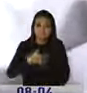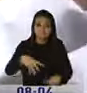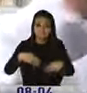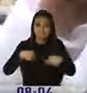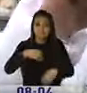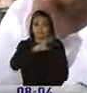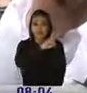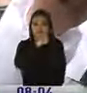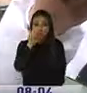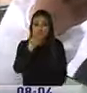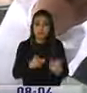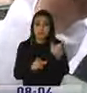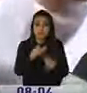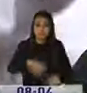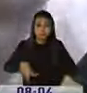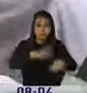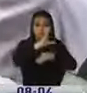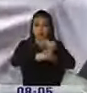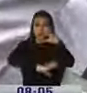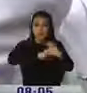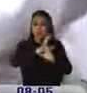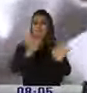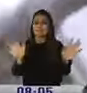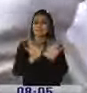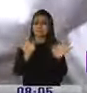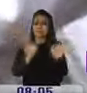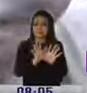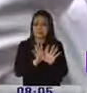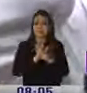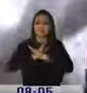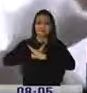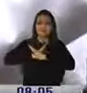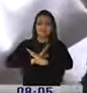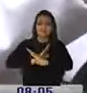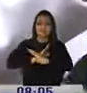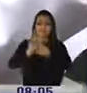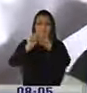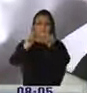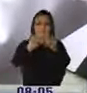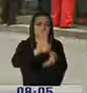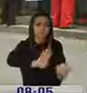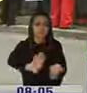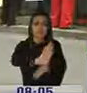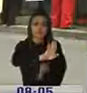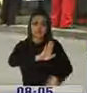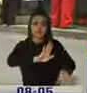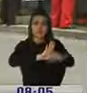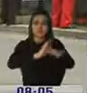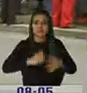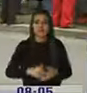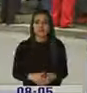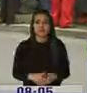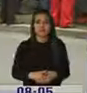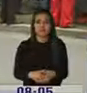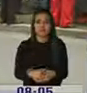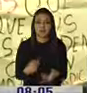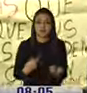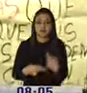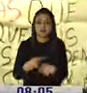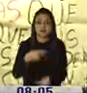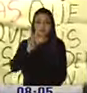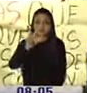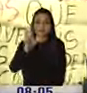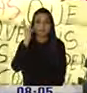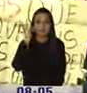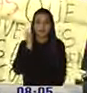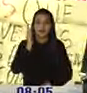los 200 moradores de San José, sino que será el escudo humano de los barrios del noroccidente. Las negociaciones tendrían un plazo de 30